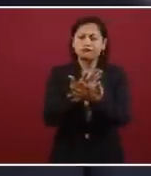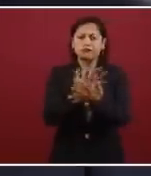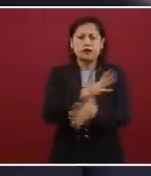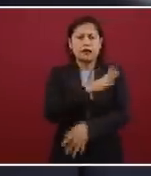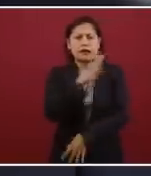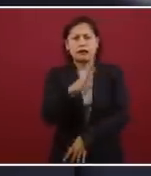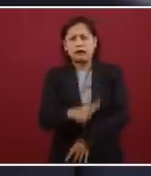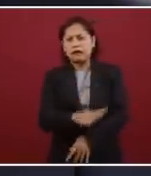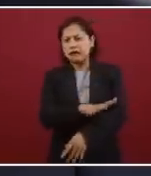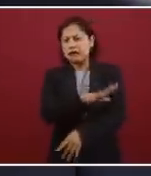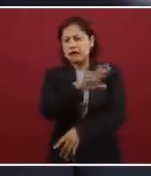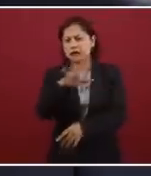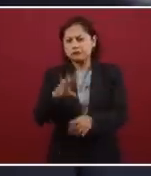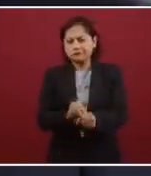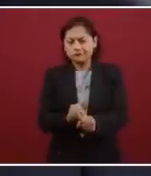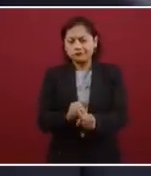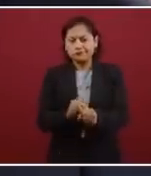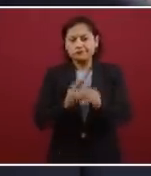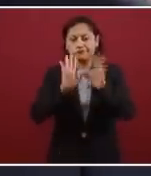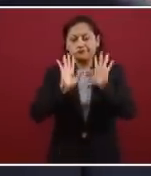mejor. O sea,